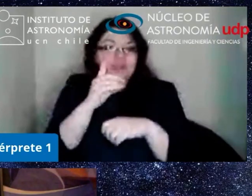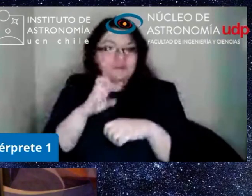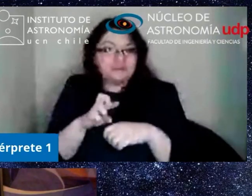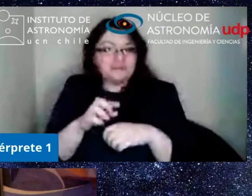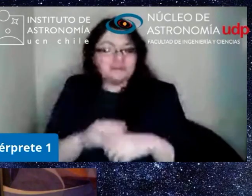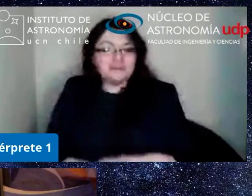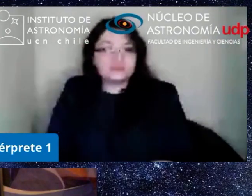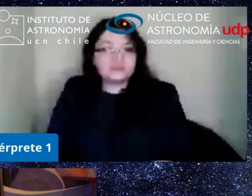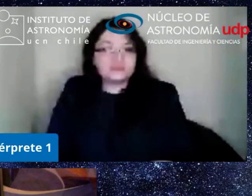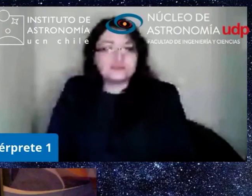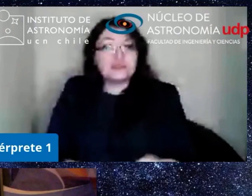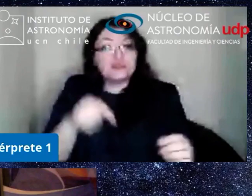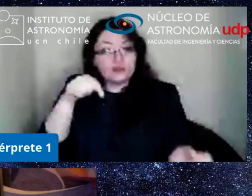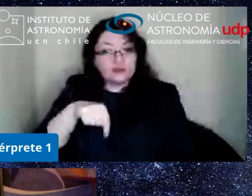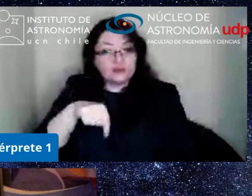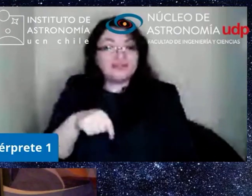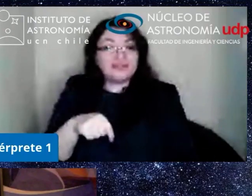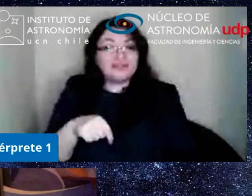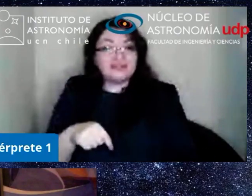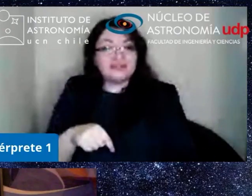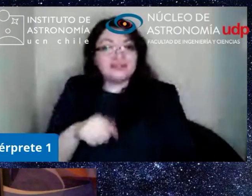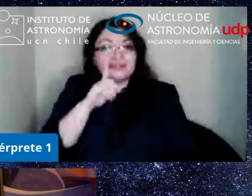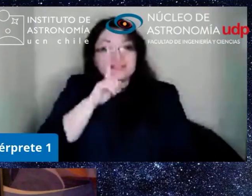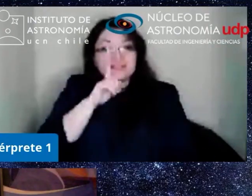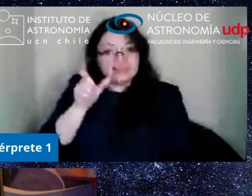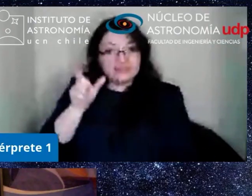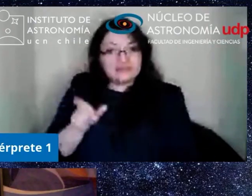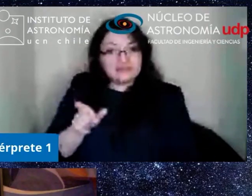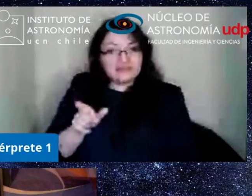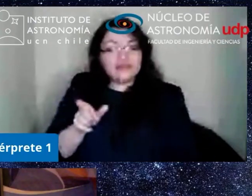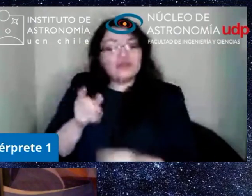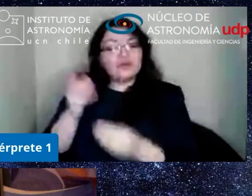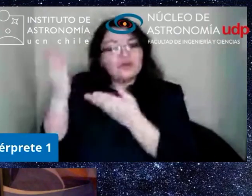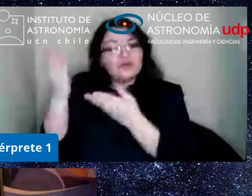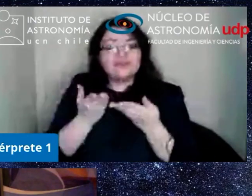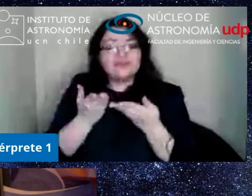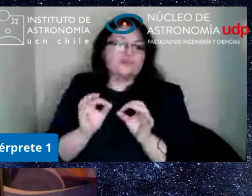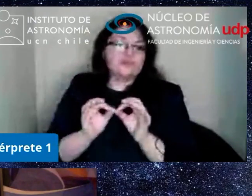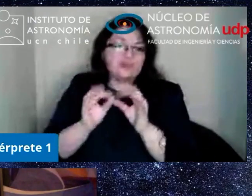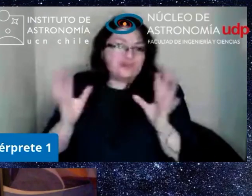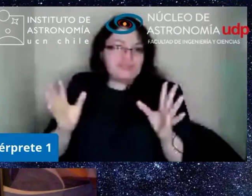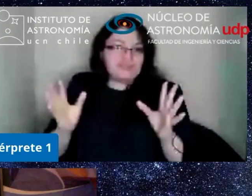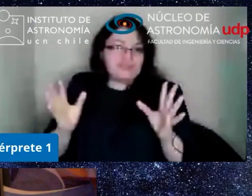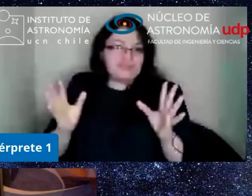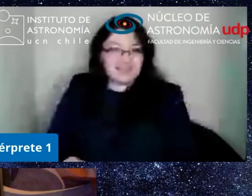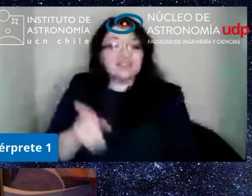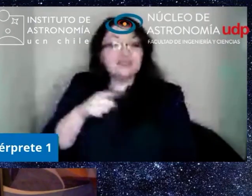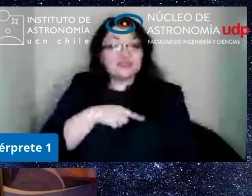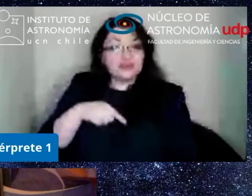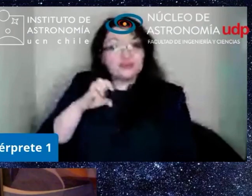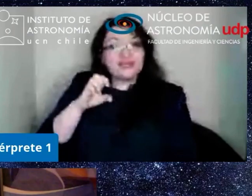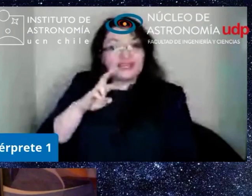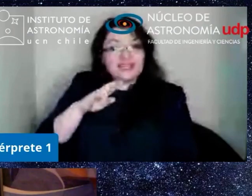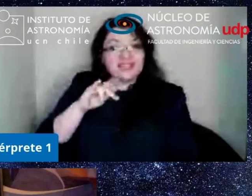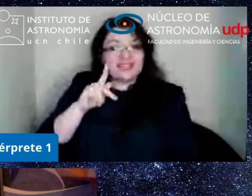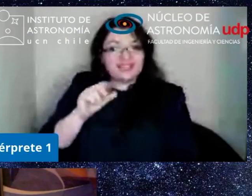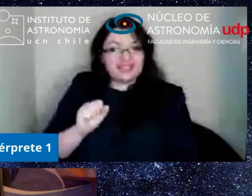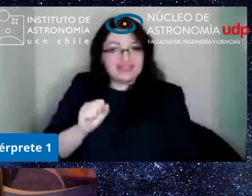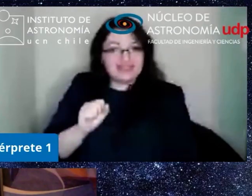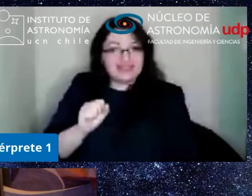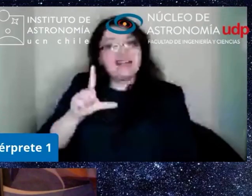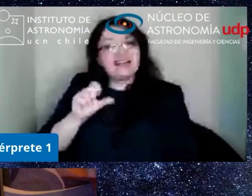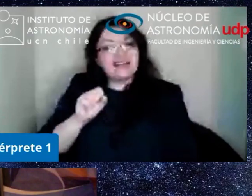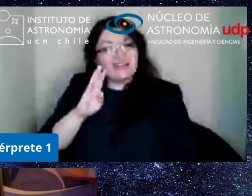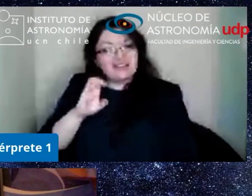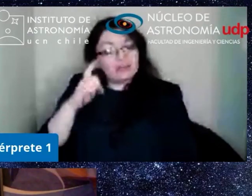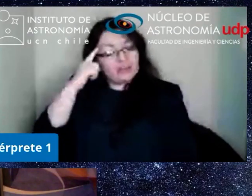Hoy con nosotros está una invitada muy especial, Erika Lave. Pero antes de darle paso y